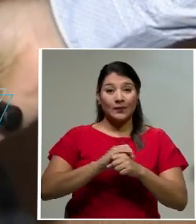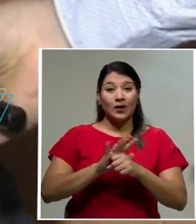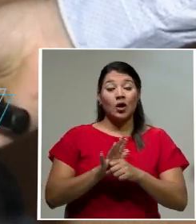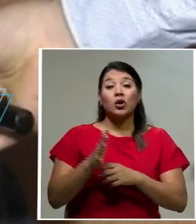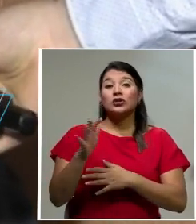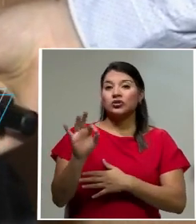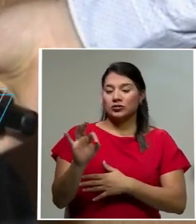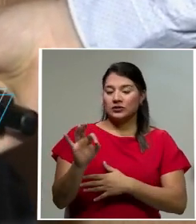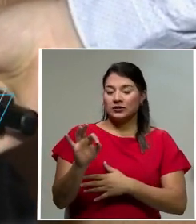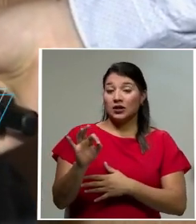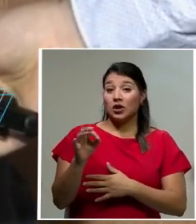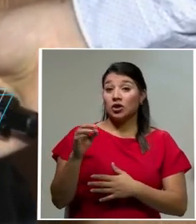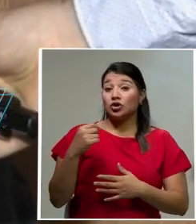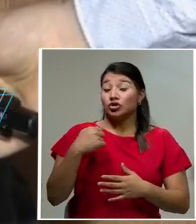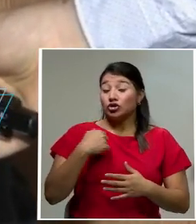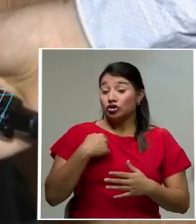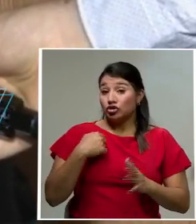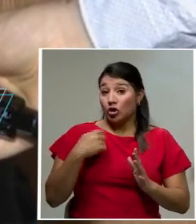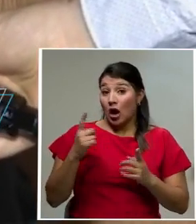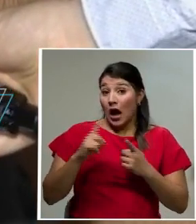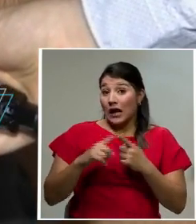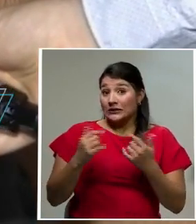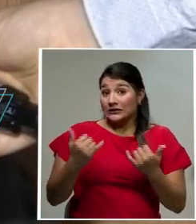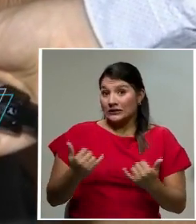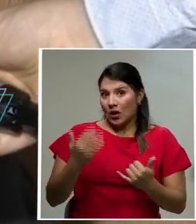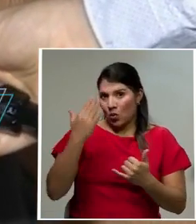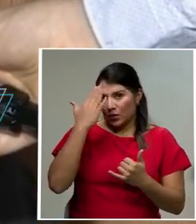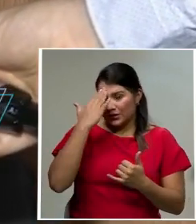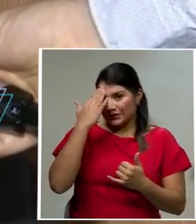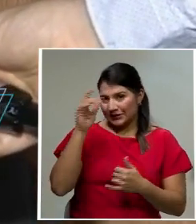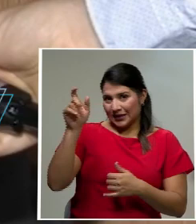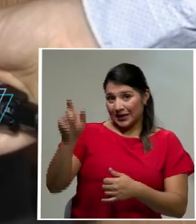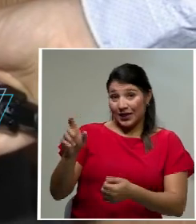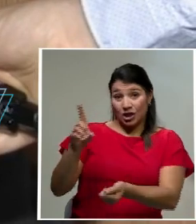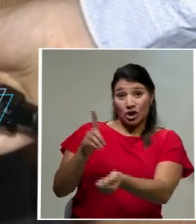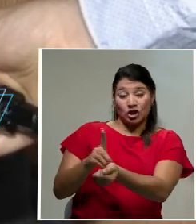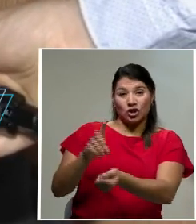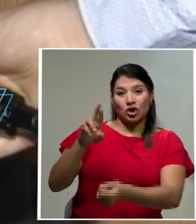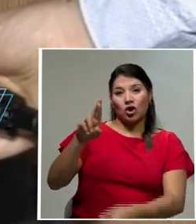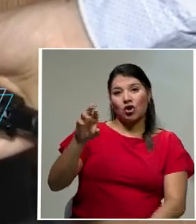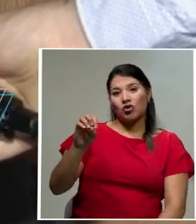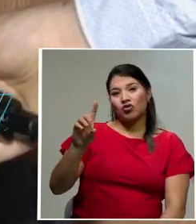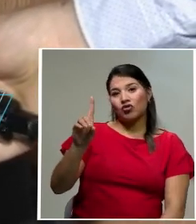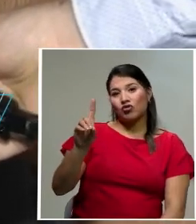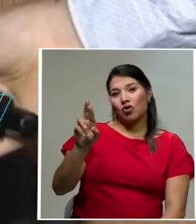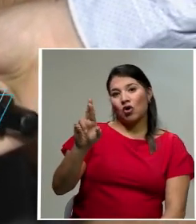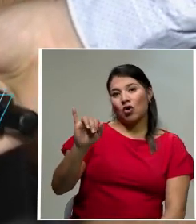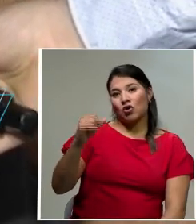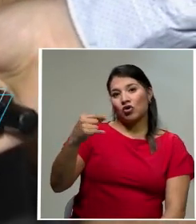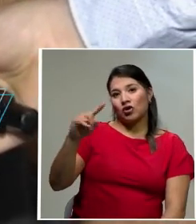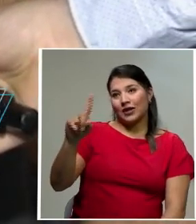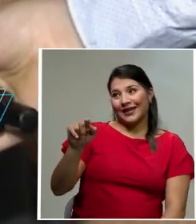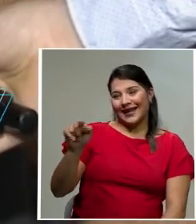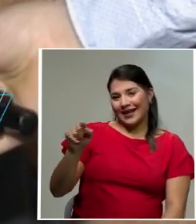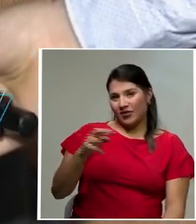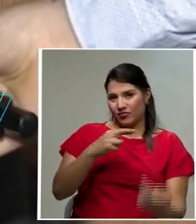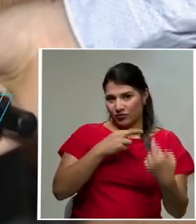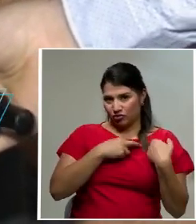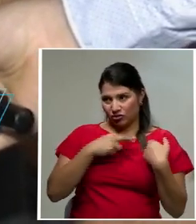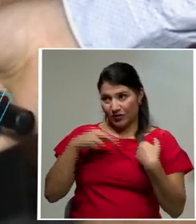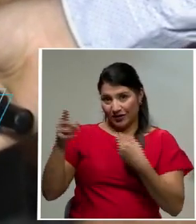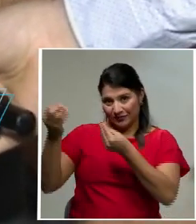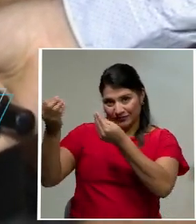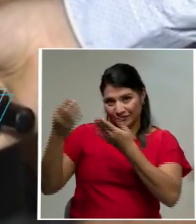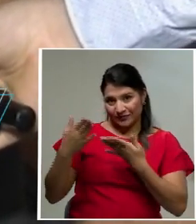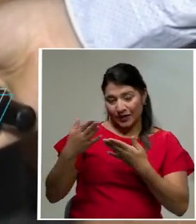La información que tengo del doctor Rodríguez, que es el responsable de todo este tema, bueno, es que el diputado Morales, como es